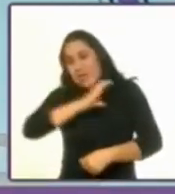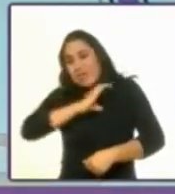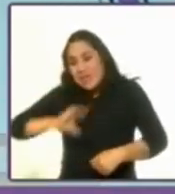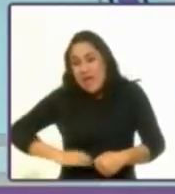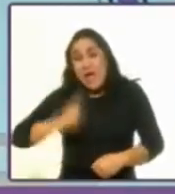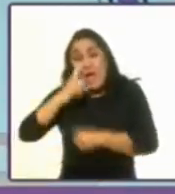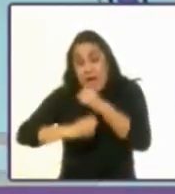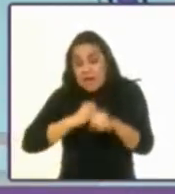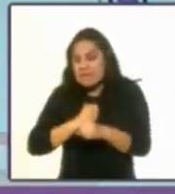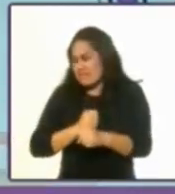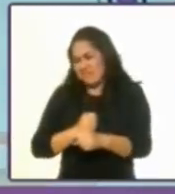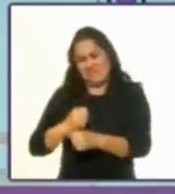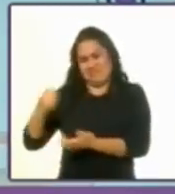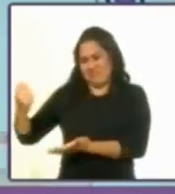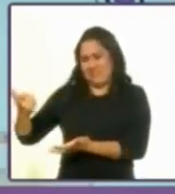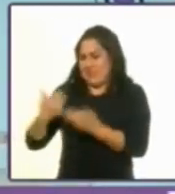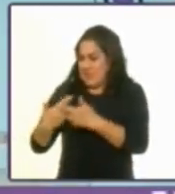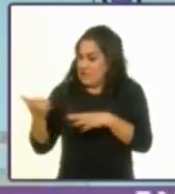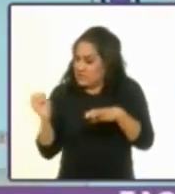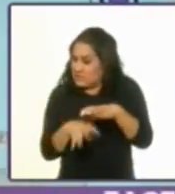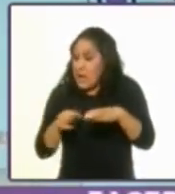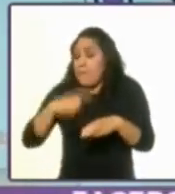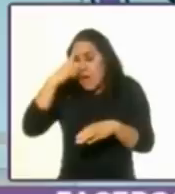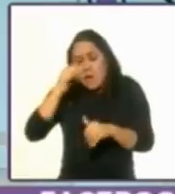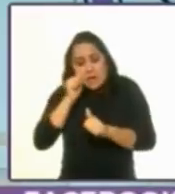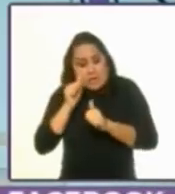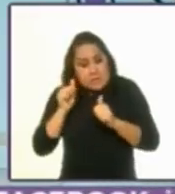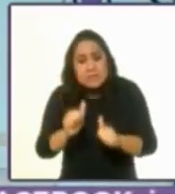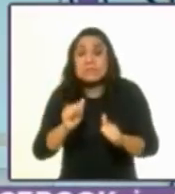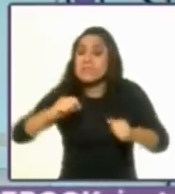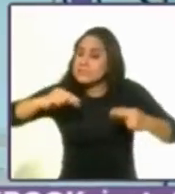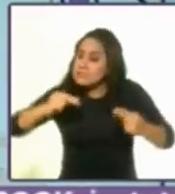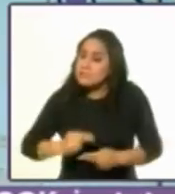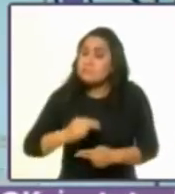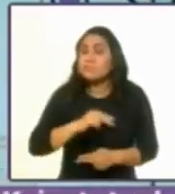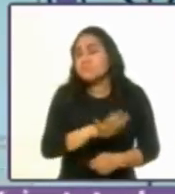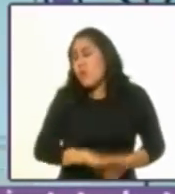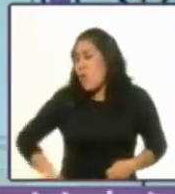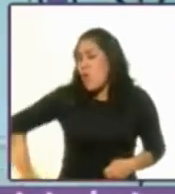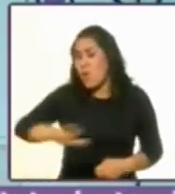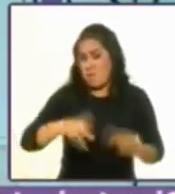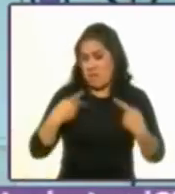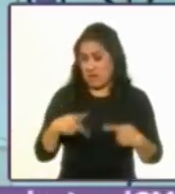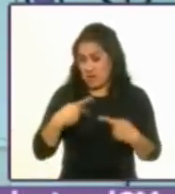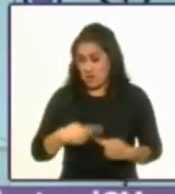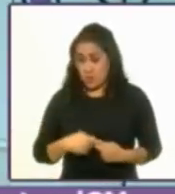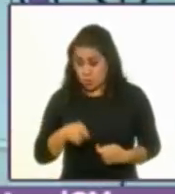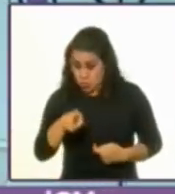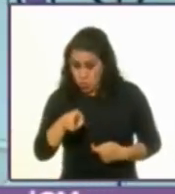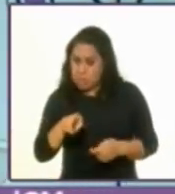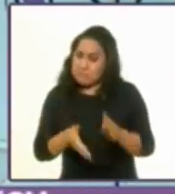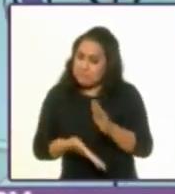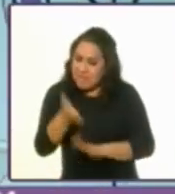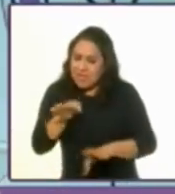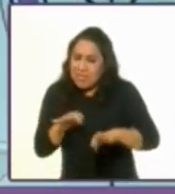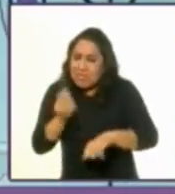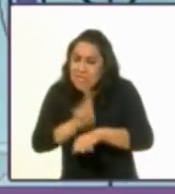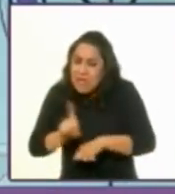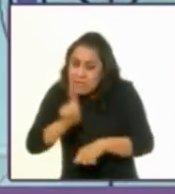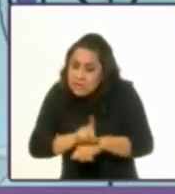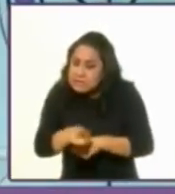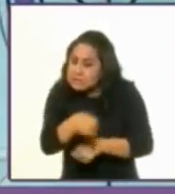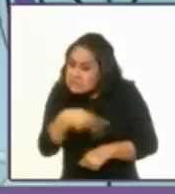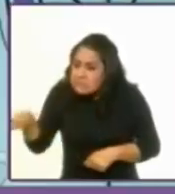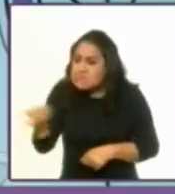porque no lo aplican en las necesidades que tenemos todos los ciudadanos tú sales a trabajar todos los días sales a